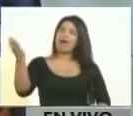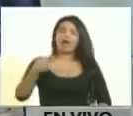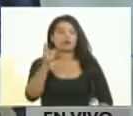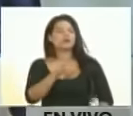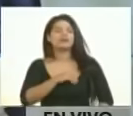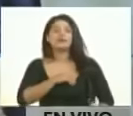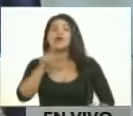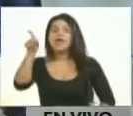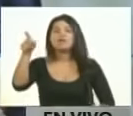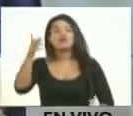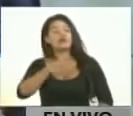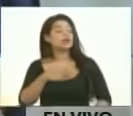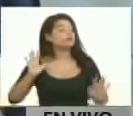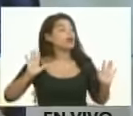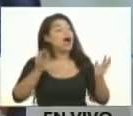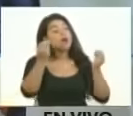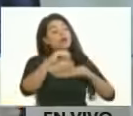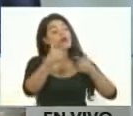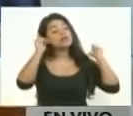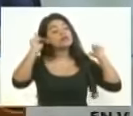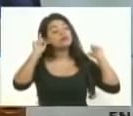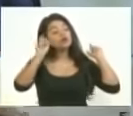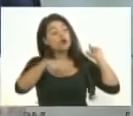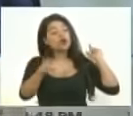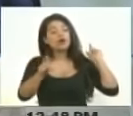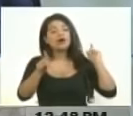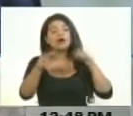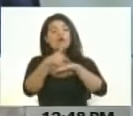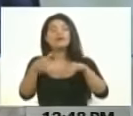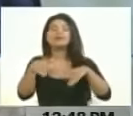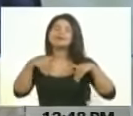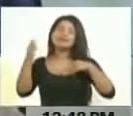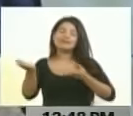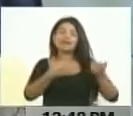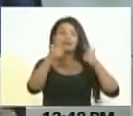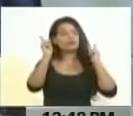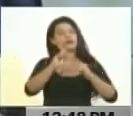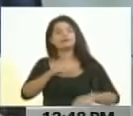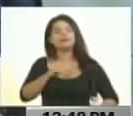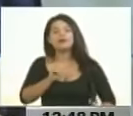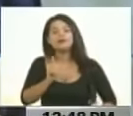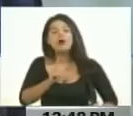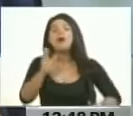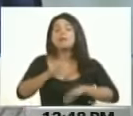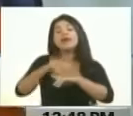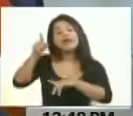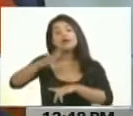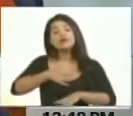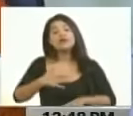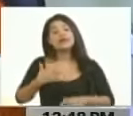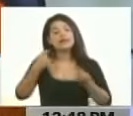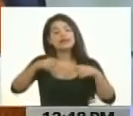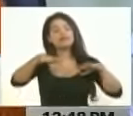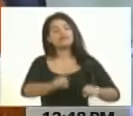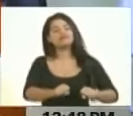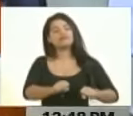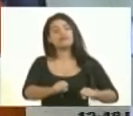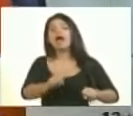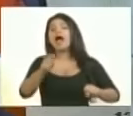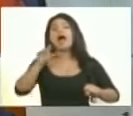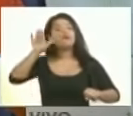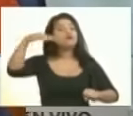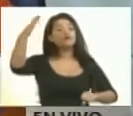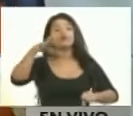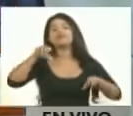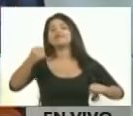imponerle a nuestros pueblos para hipotecar su presente y destruir su futuro. Ese es el mensaje que le están